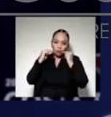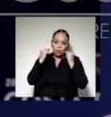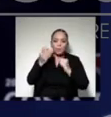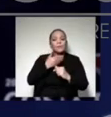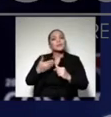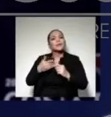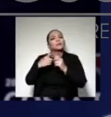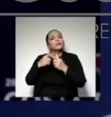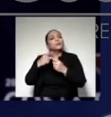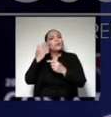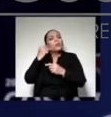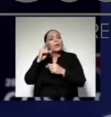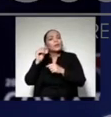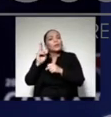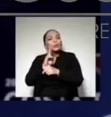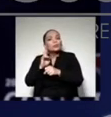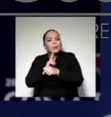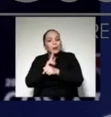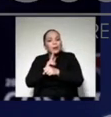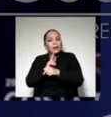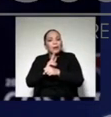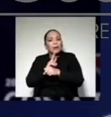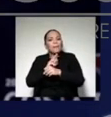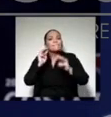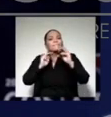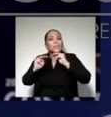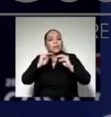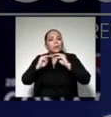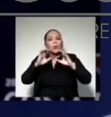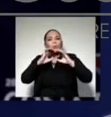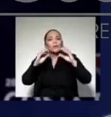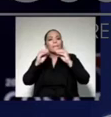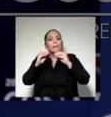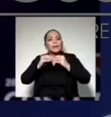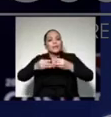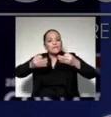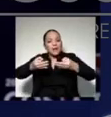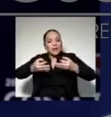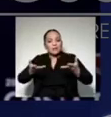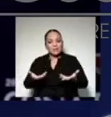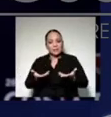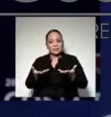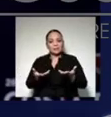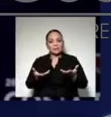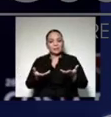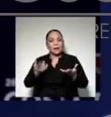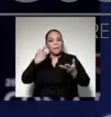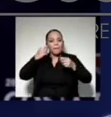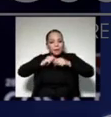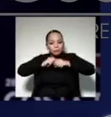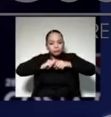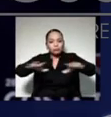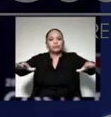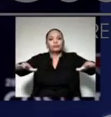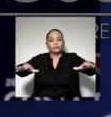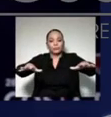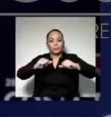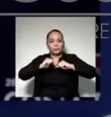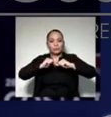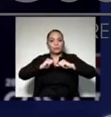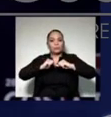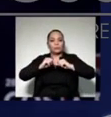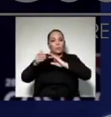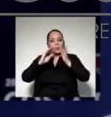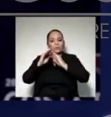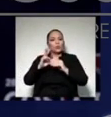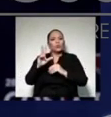qué no usar medios mucho más eficaces en términos del alcance masivo con la población que con